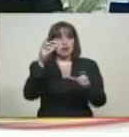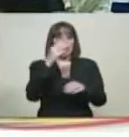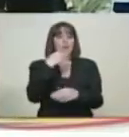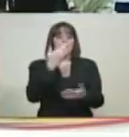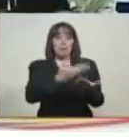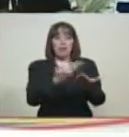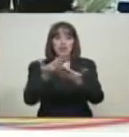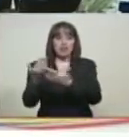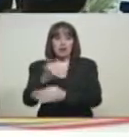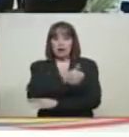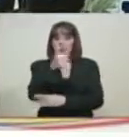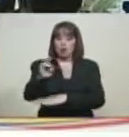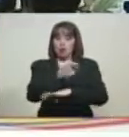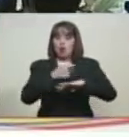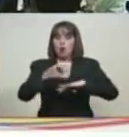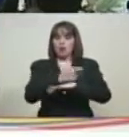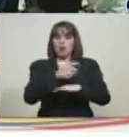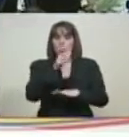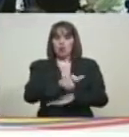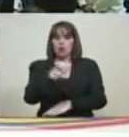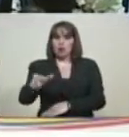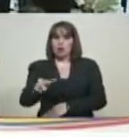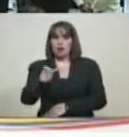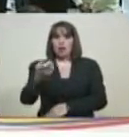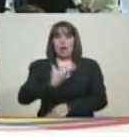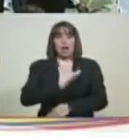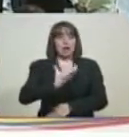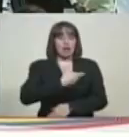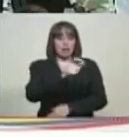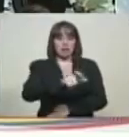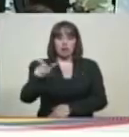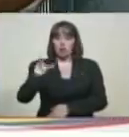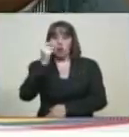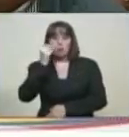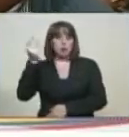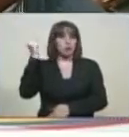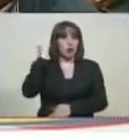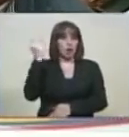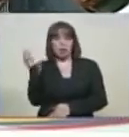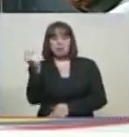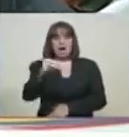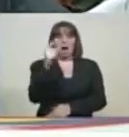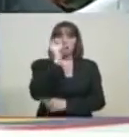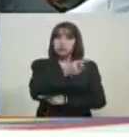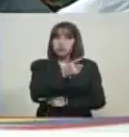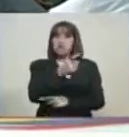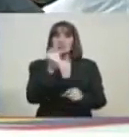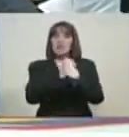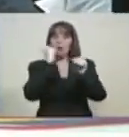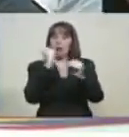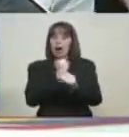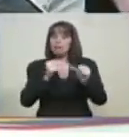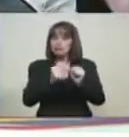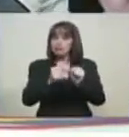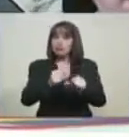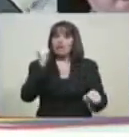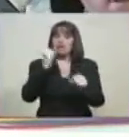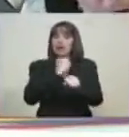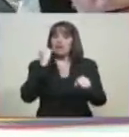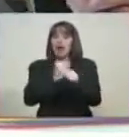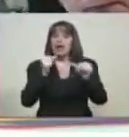gobernadoras alcaldes y alcaldesas a exigirles más y que pongan en su agenda prioritaria la